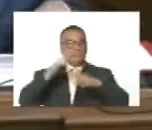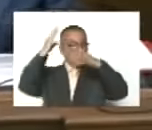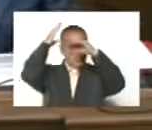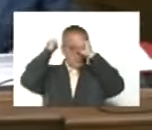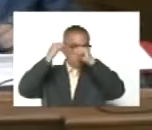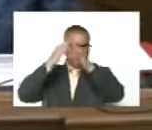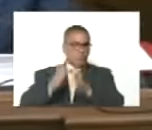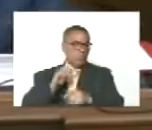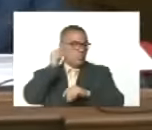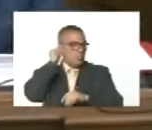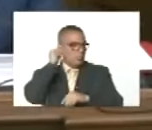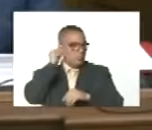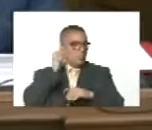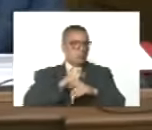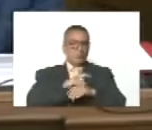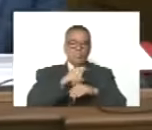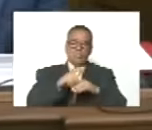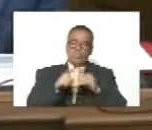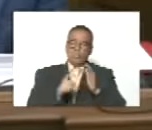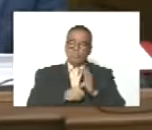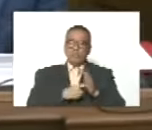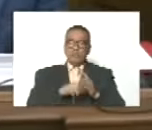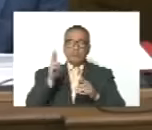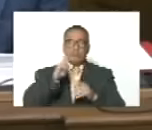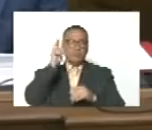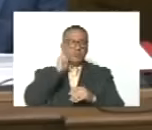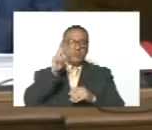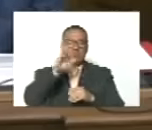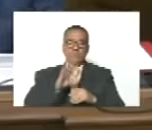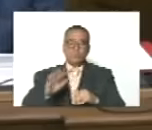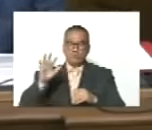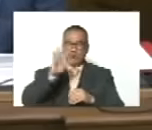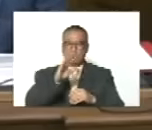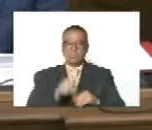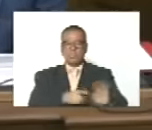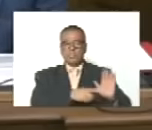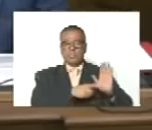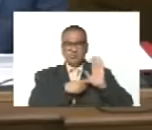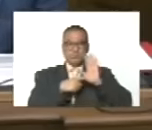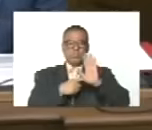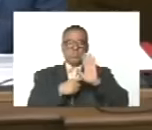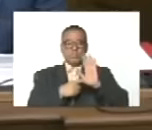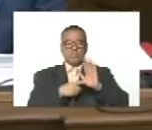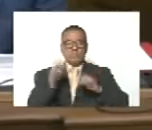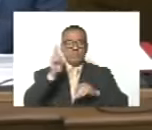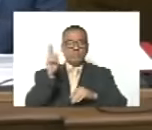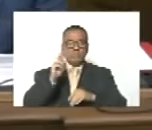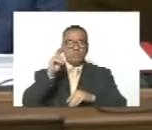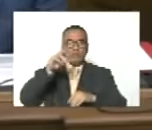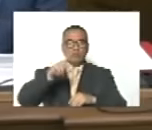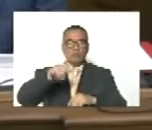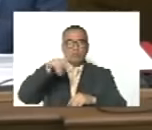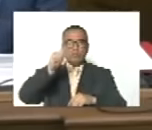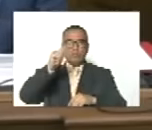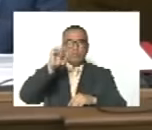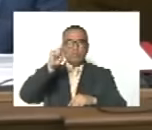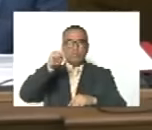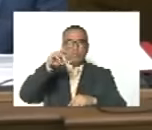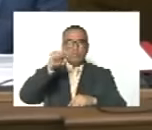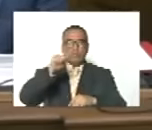embajadora extraordinaria y plenipotenciaria de la República Bolivariana de Venezuela ante la República de